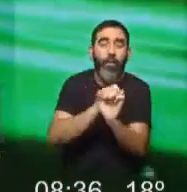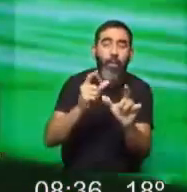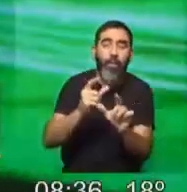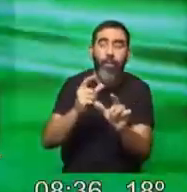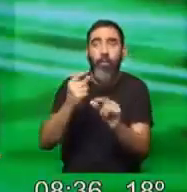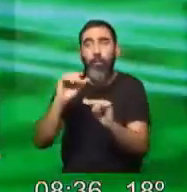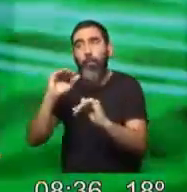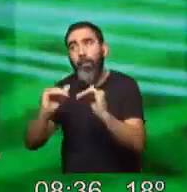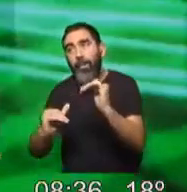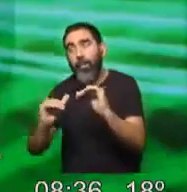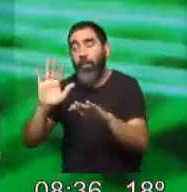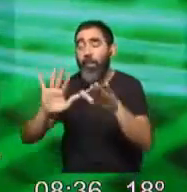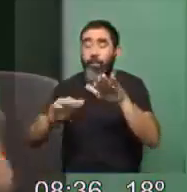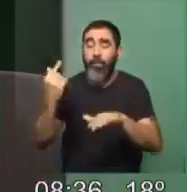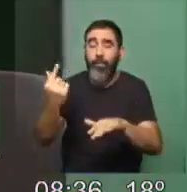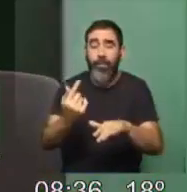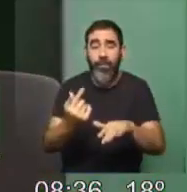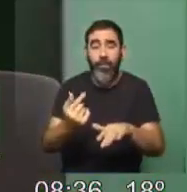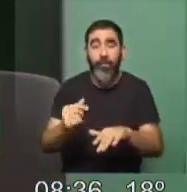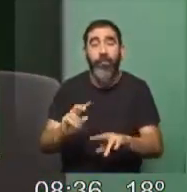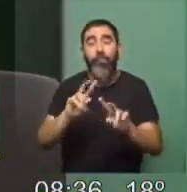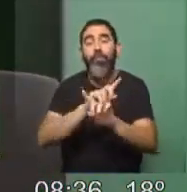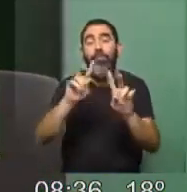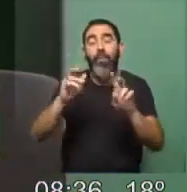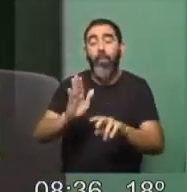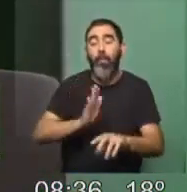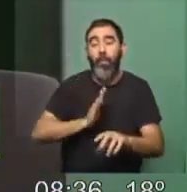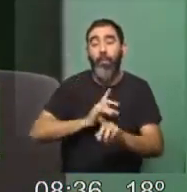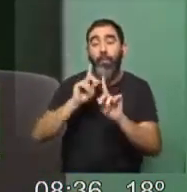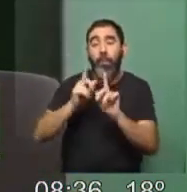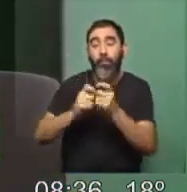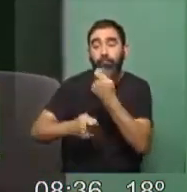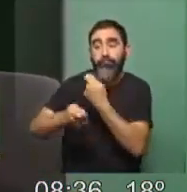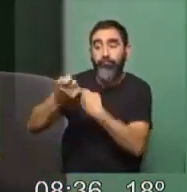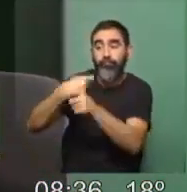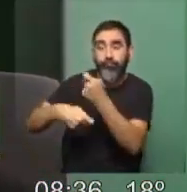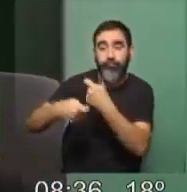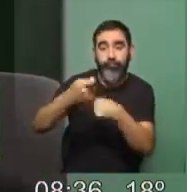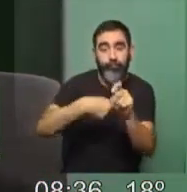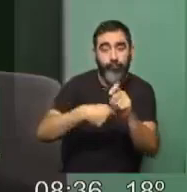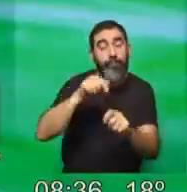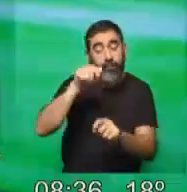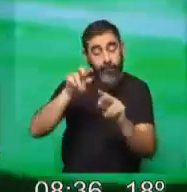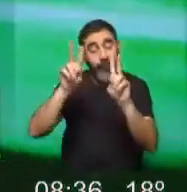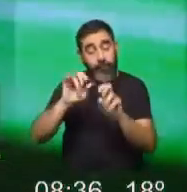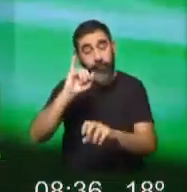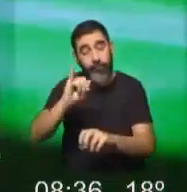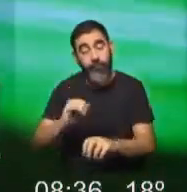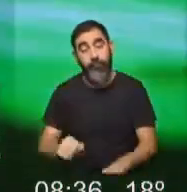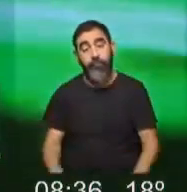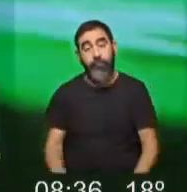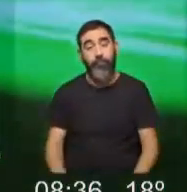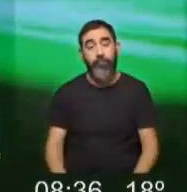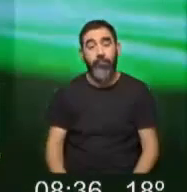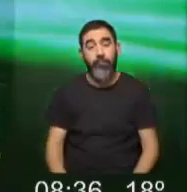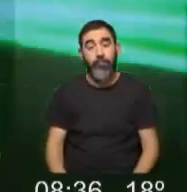está la singularidad de cada caso, Claro, pero no ¿no? es solo para un uso, digamos, personal, sino que además se lo trafica. Sí, es una cuestión, eso